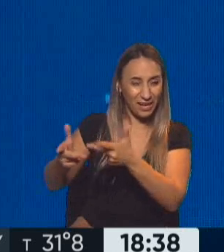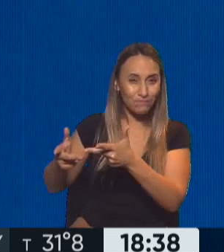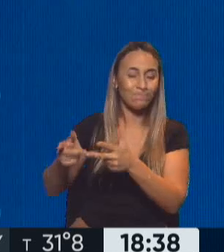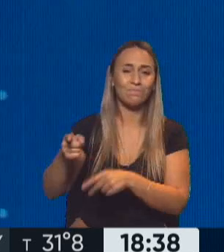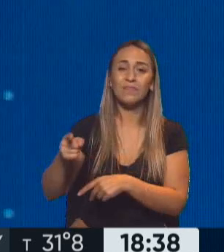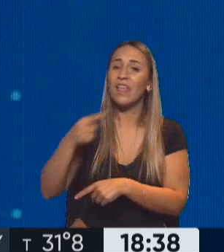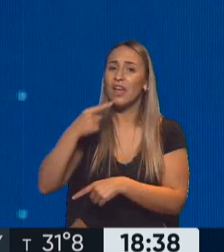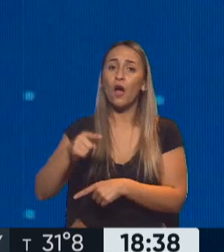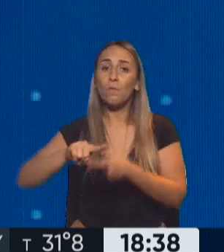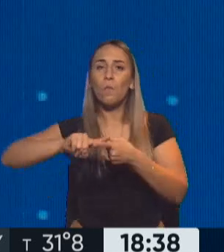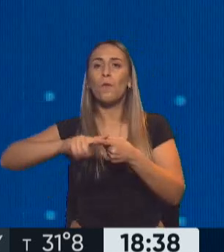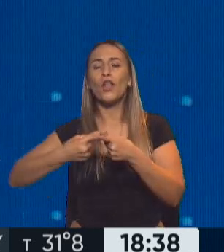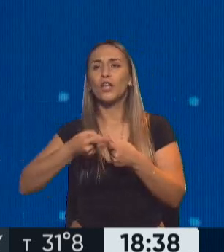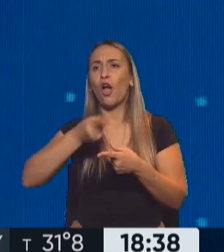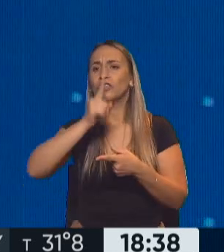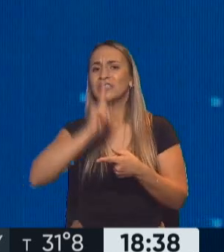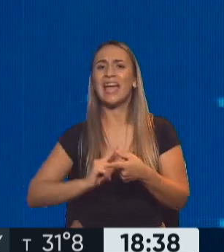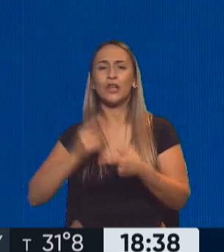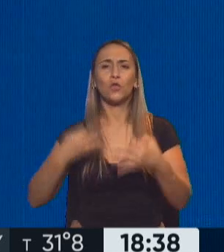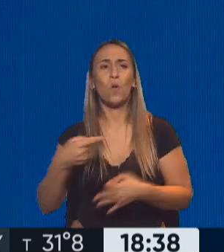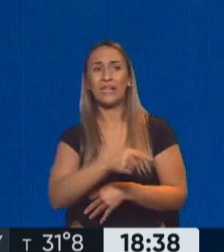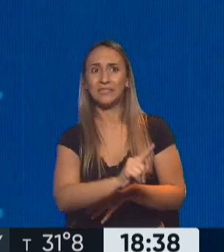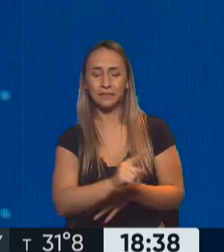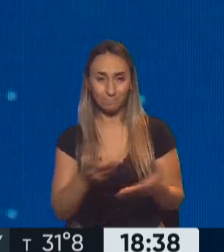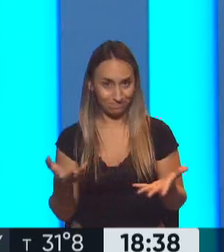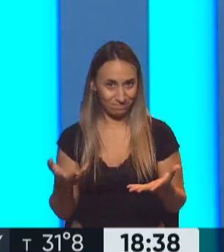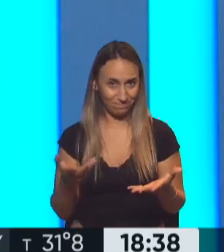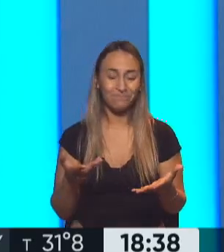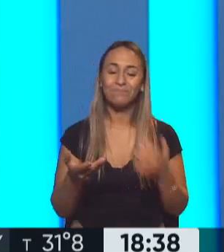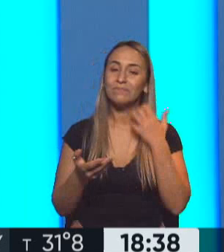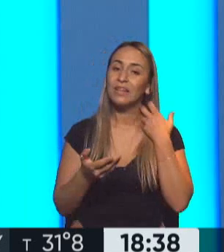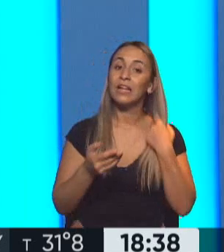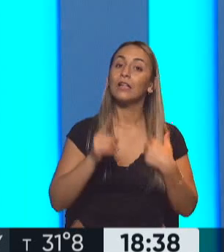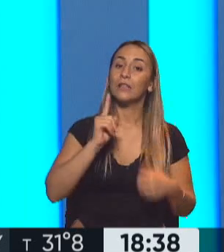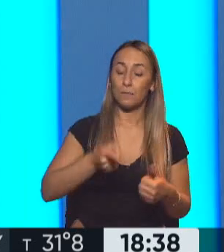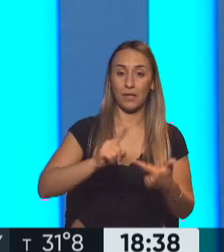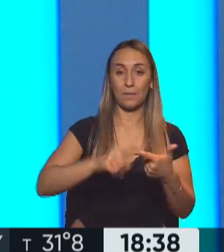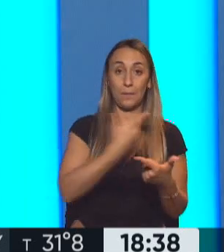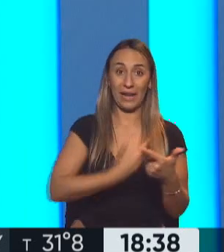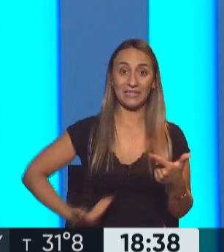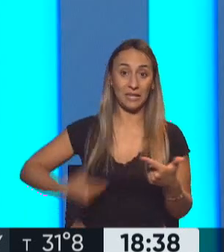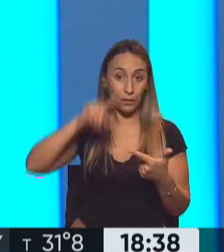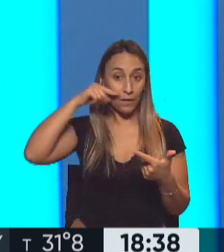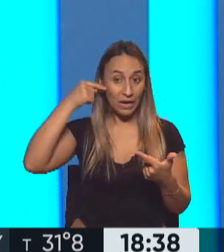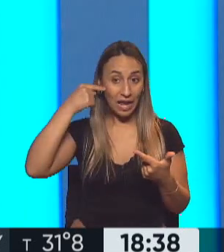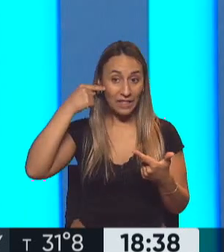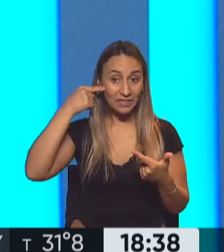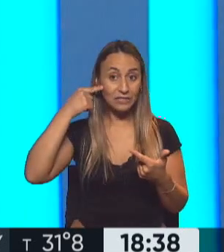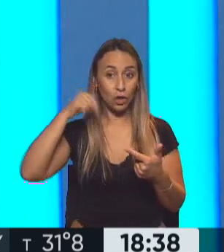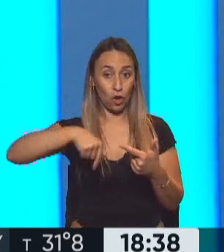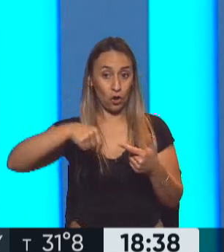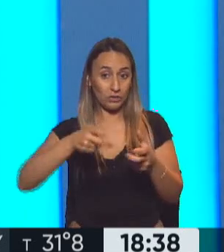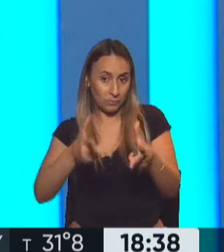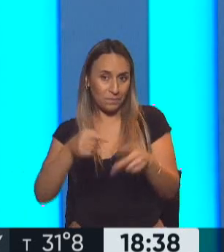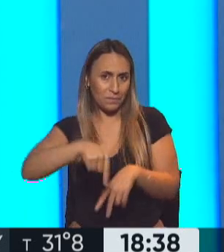lo político no serio, digamos, con respecto a lo que va a suceder mañana. Sí, a eso, Gaby, también se suma el presidente Alberto Fernández, que había mencionado, esta reunión